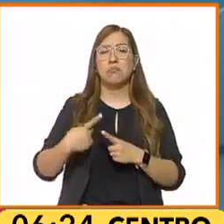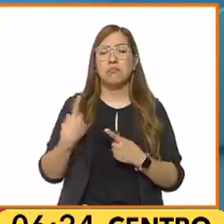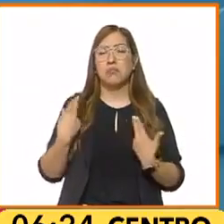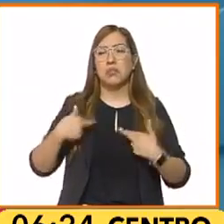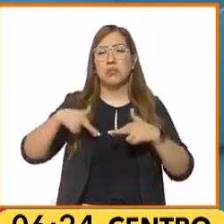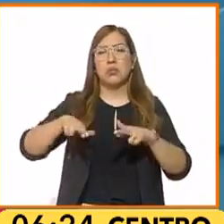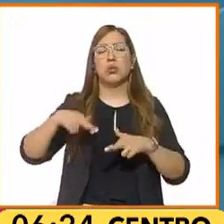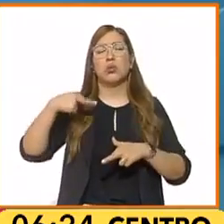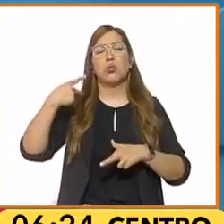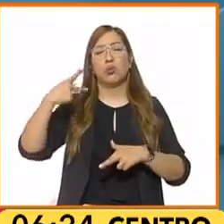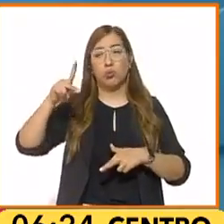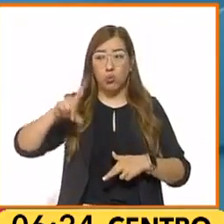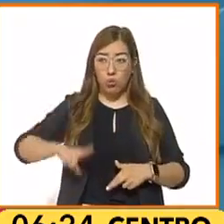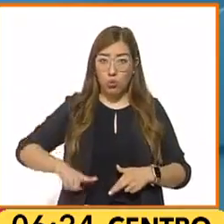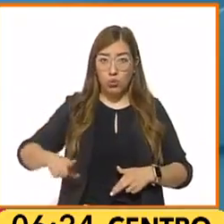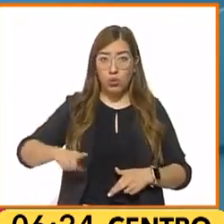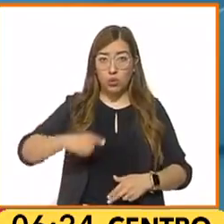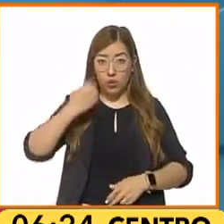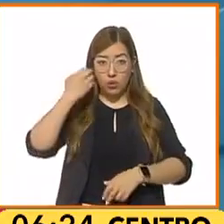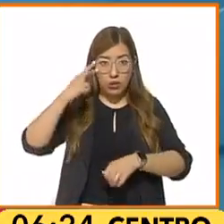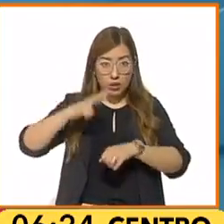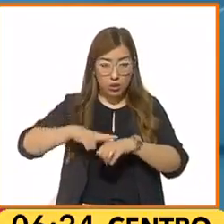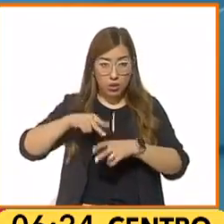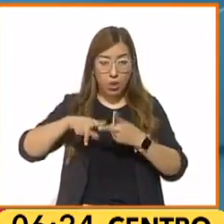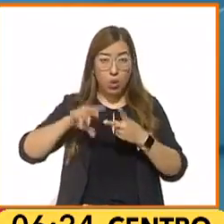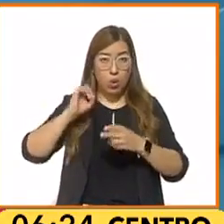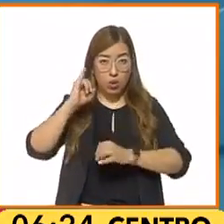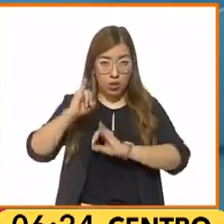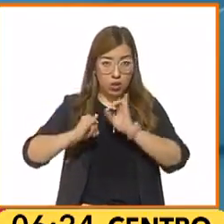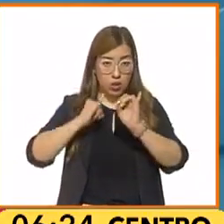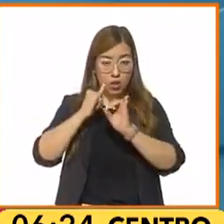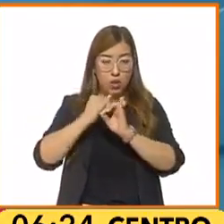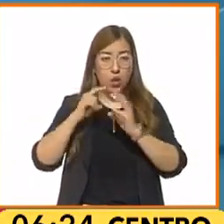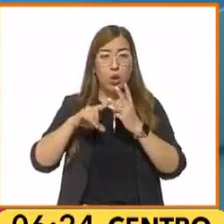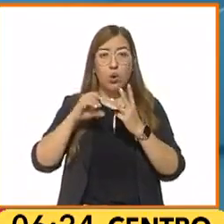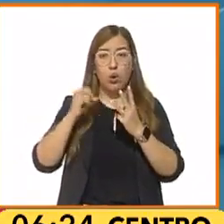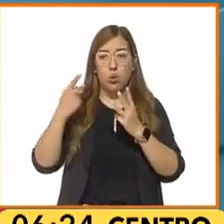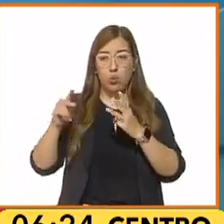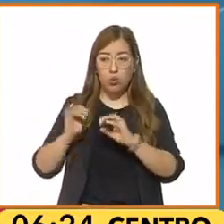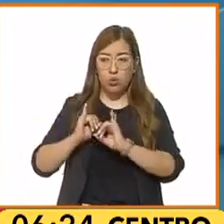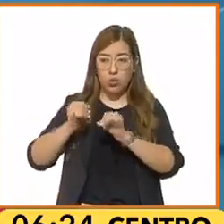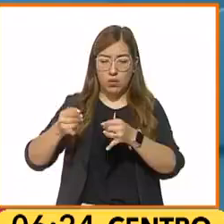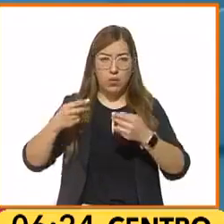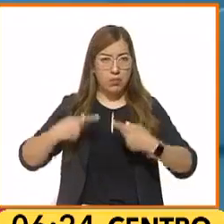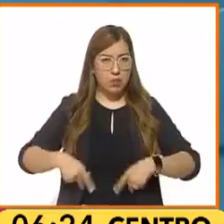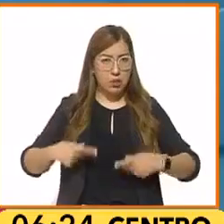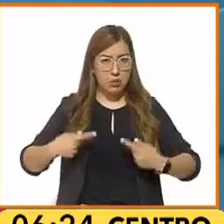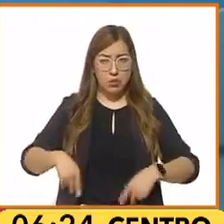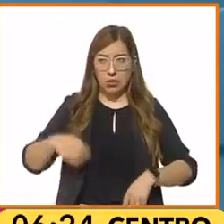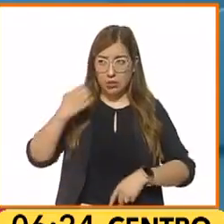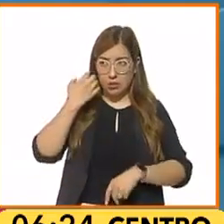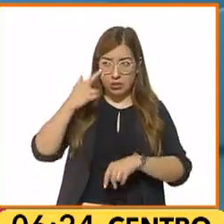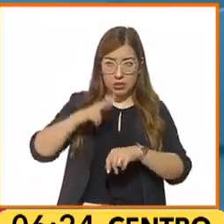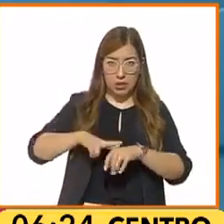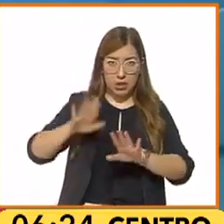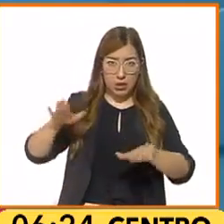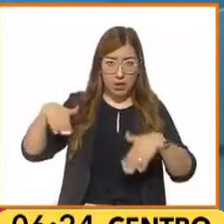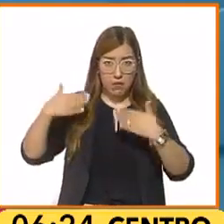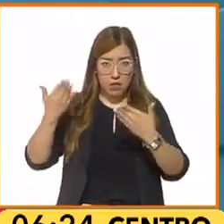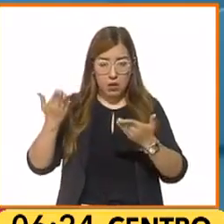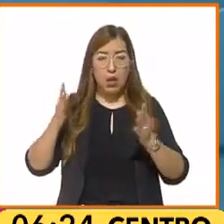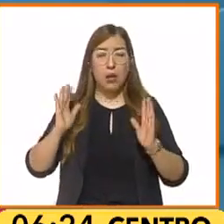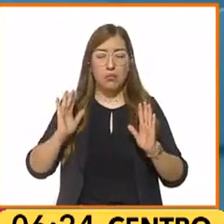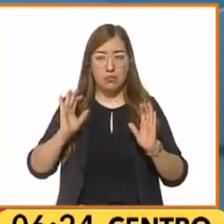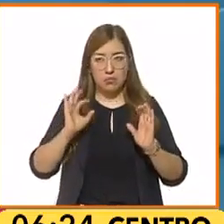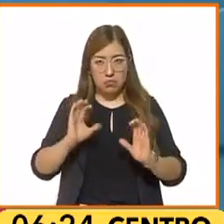por organismos internacionales o por actores en lo individual, personas físicas o morales extranjeras,